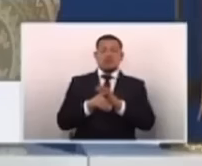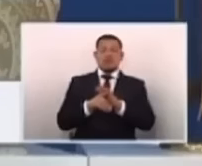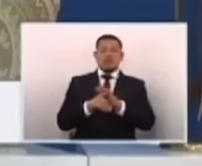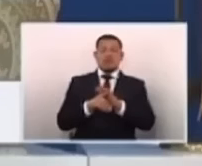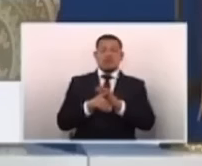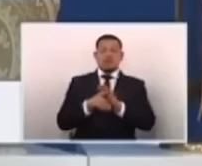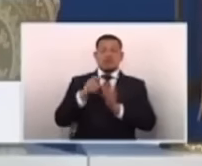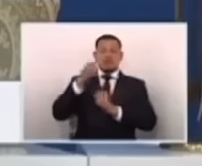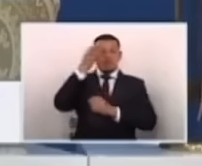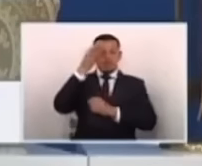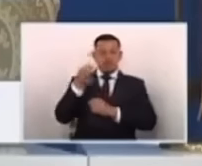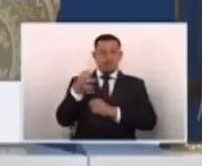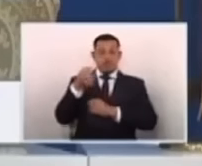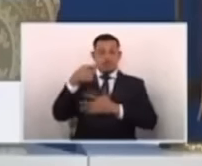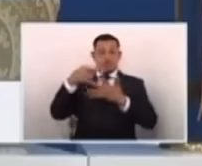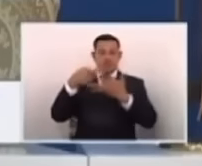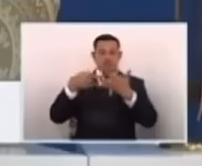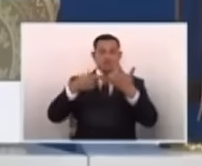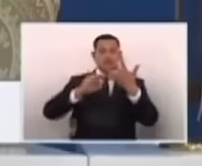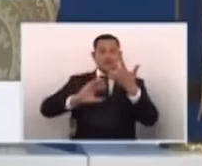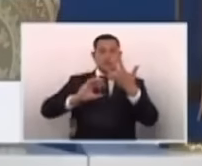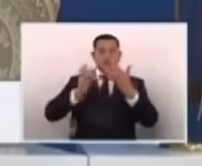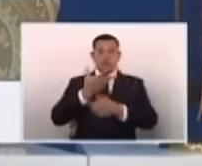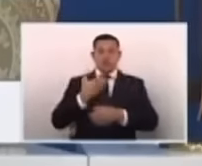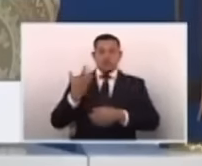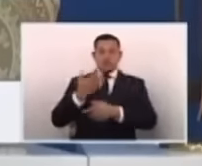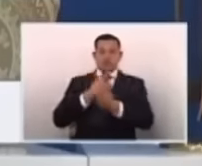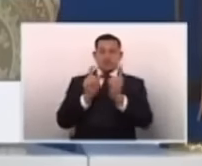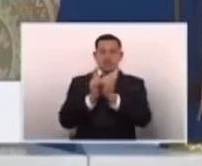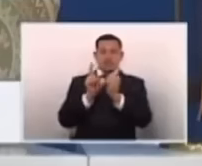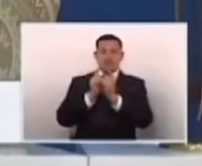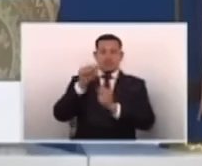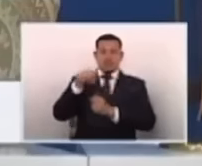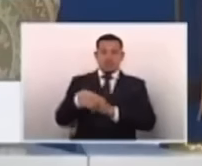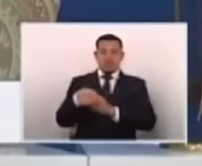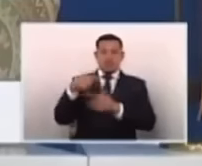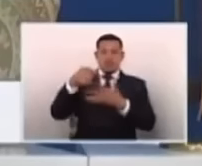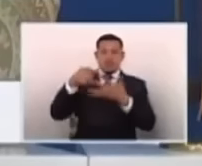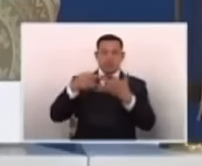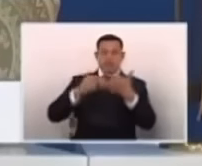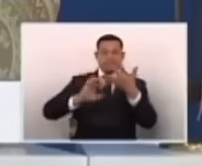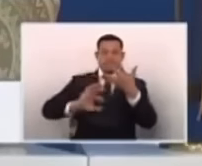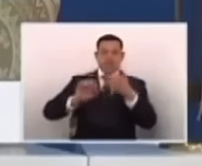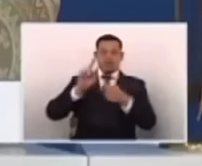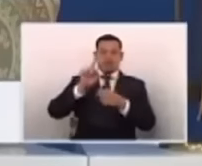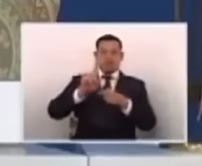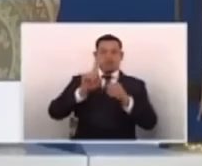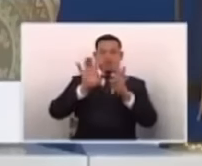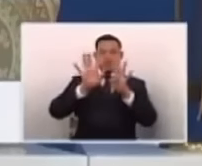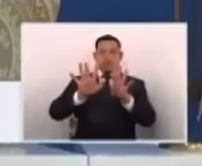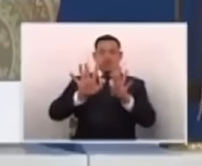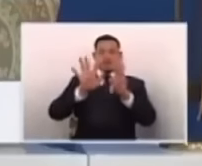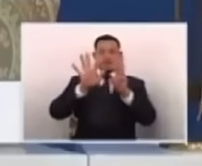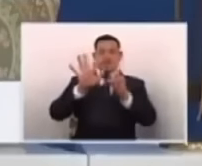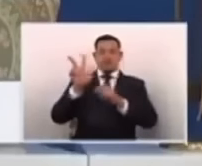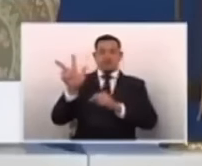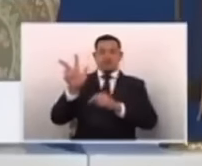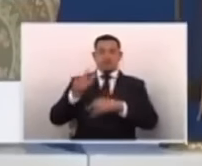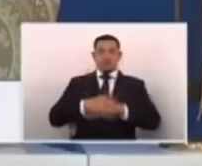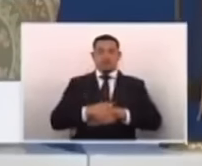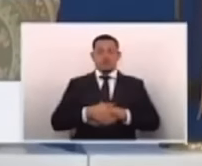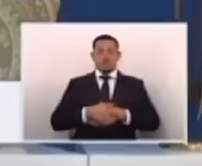y crean la constitución que todos conocemos ahora como la constitución de 1983.